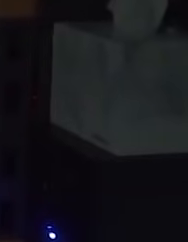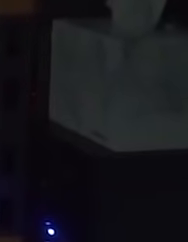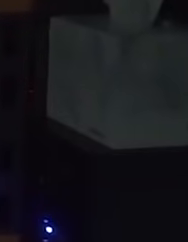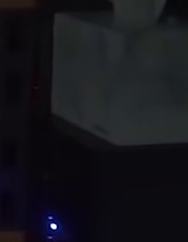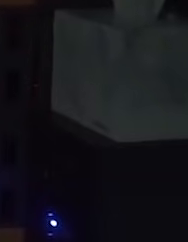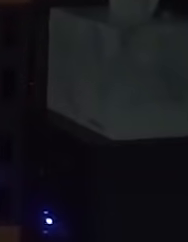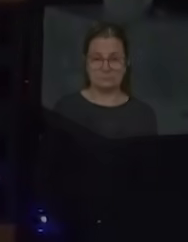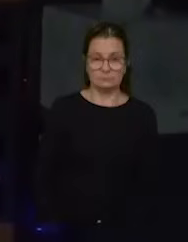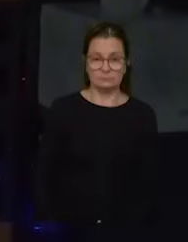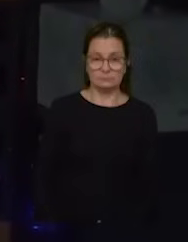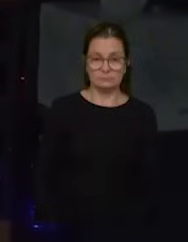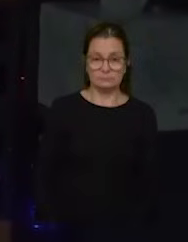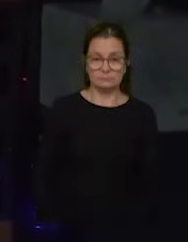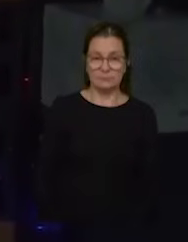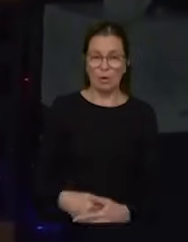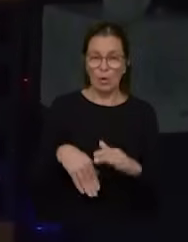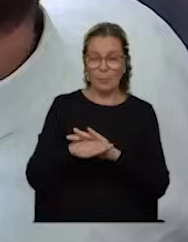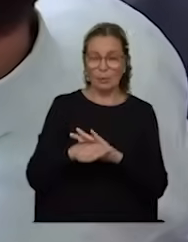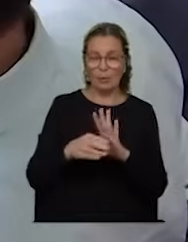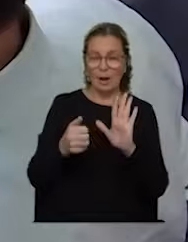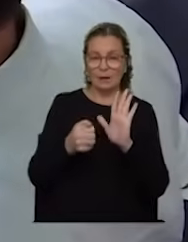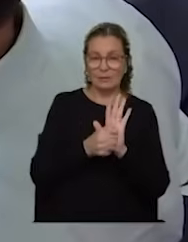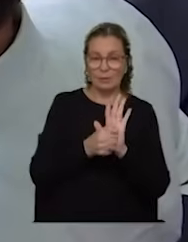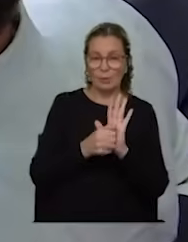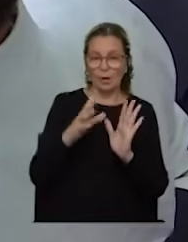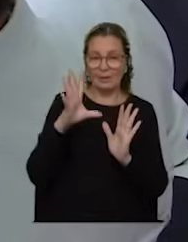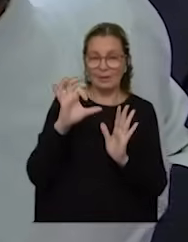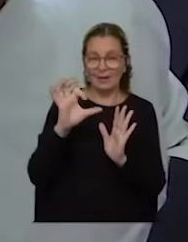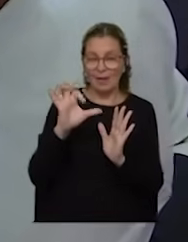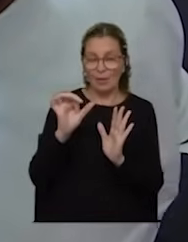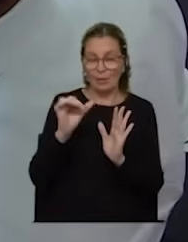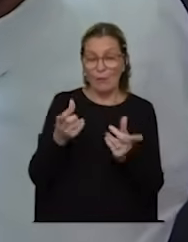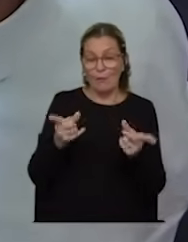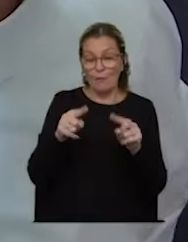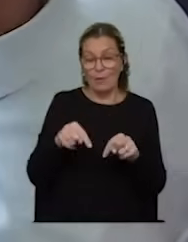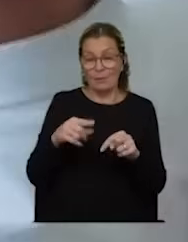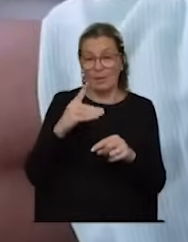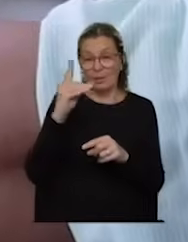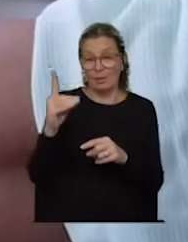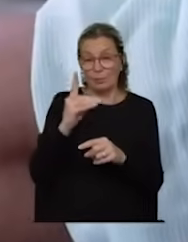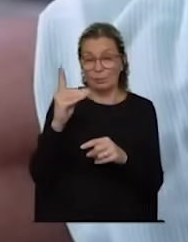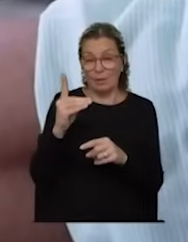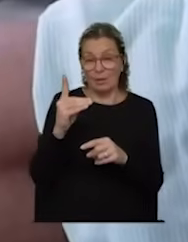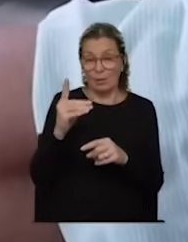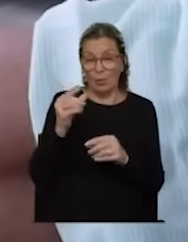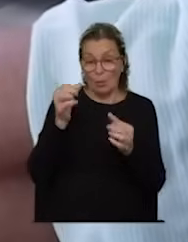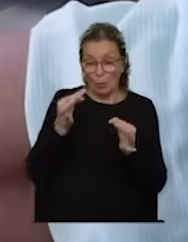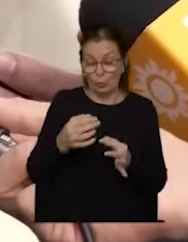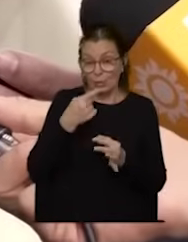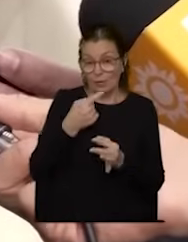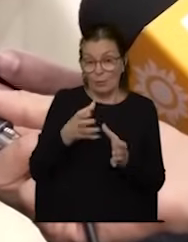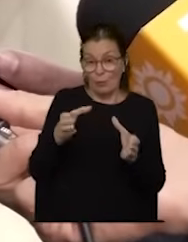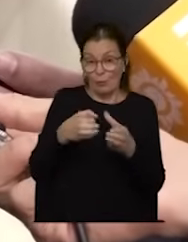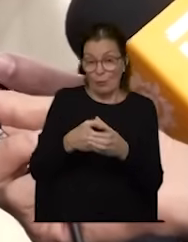diputados no se incorporó ese artículo y ahora se incorpora en el senado y vuelve a la cámara de diputados justamente lo que nosotros decimos es